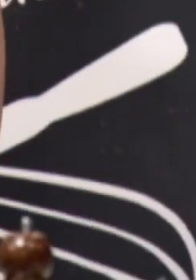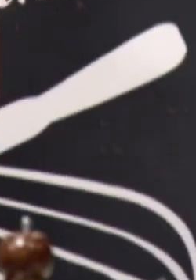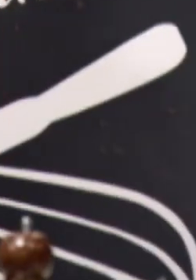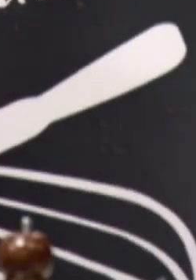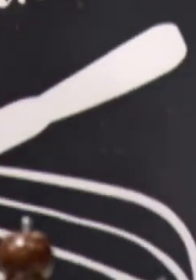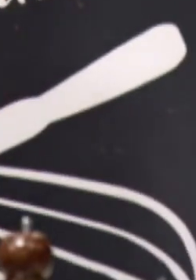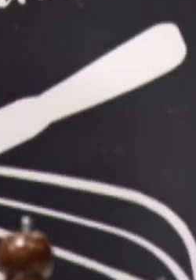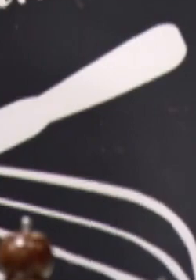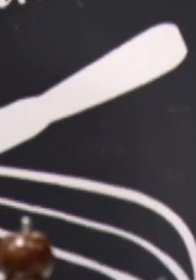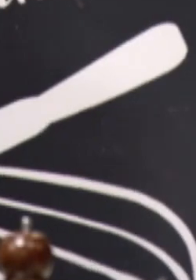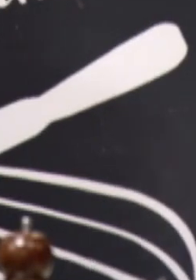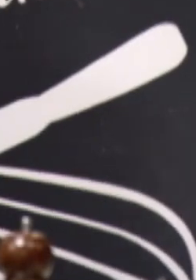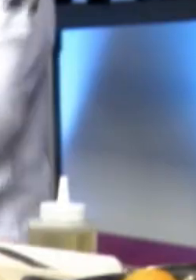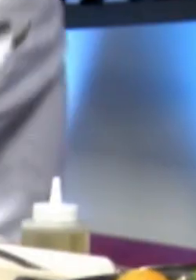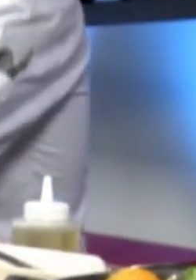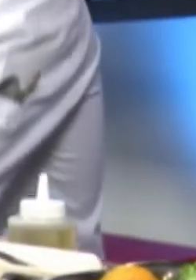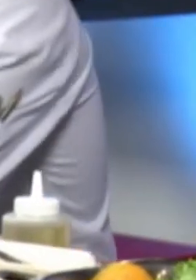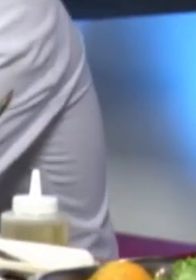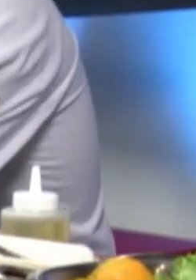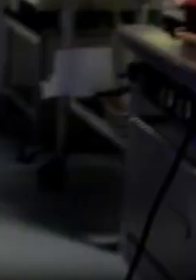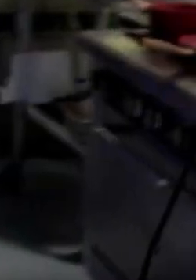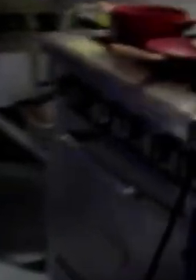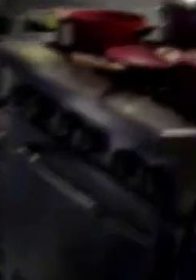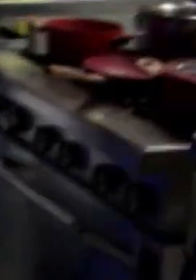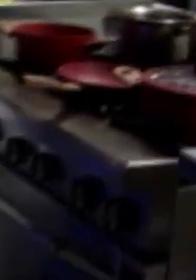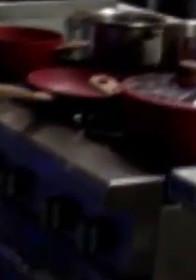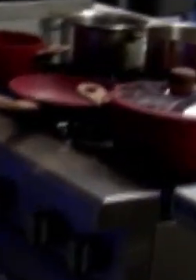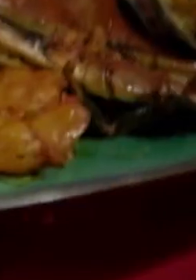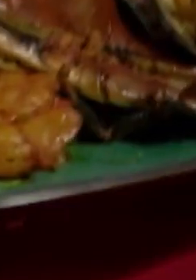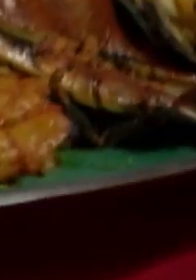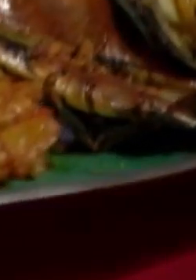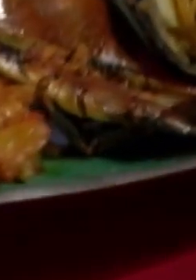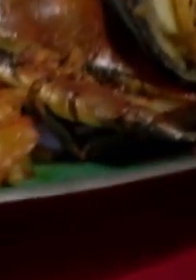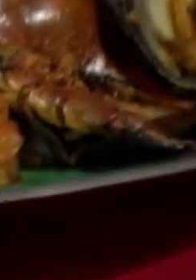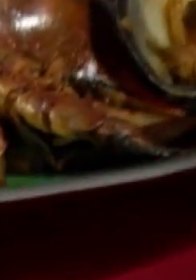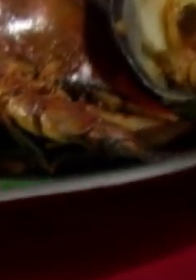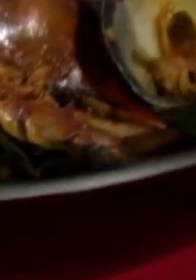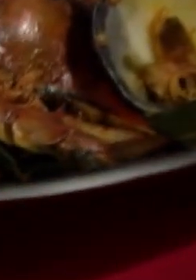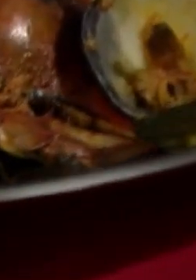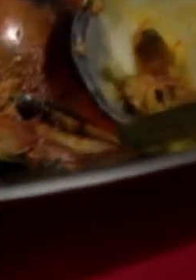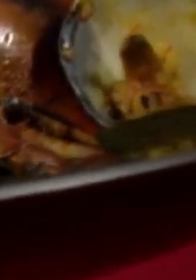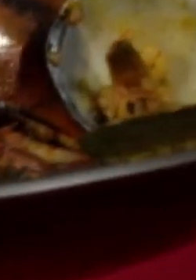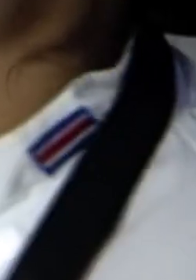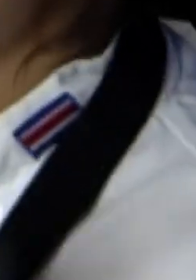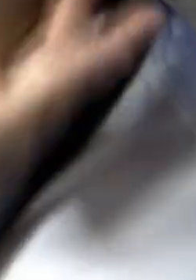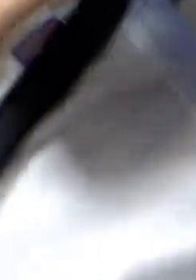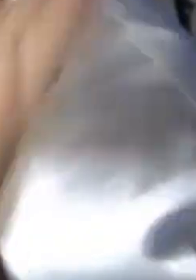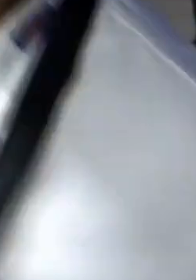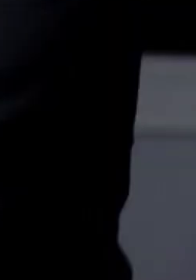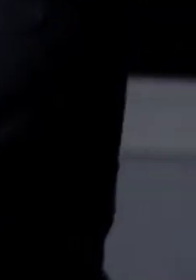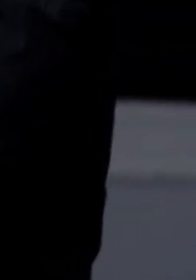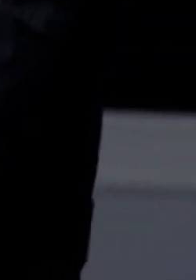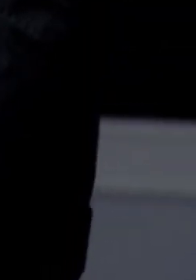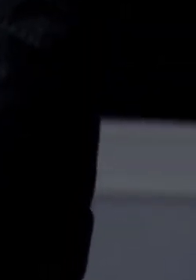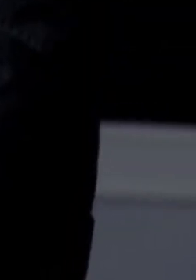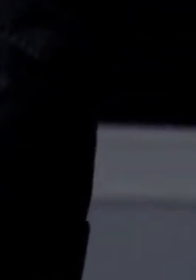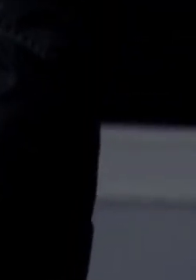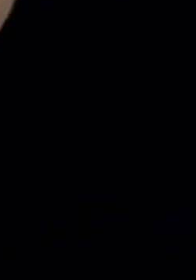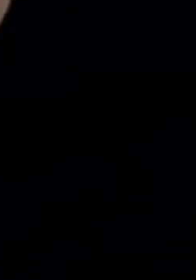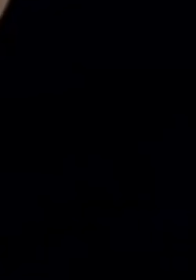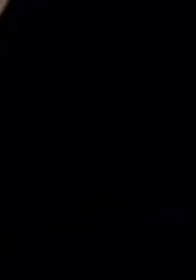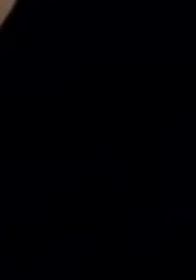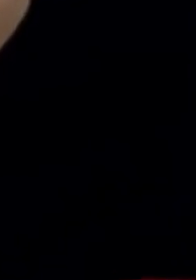El día de hoy nos vamos hasta la provincia de Punta Arenas y el platillo del día de hoy es la mariscada. ¿Tiene idea cuántos